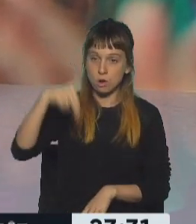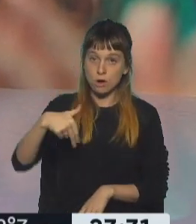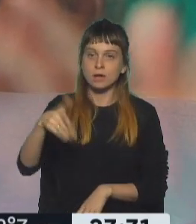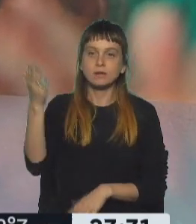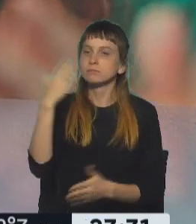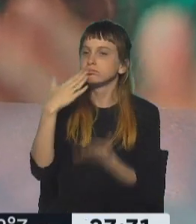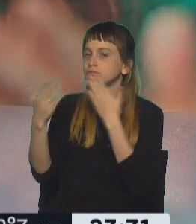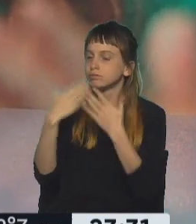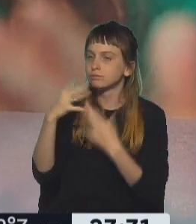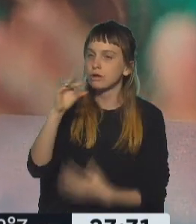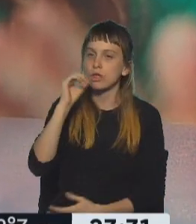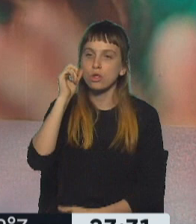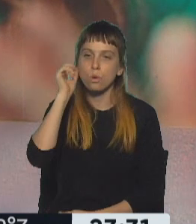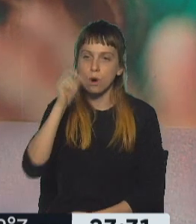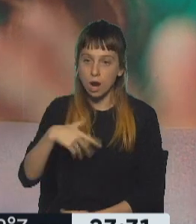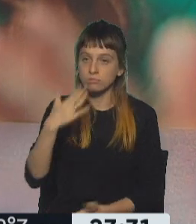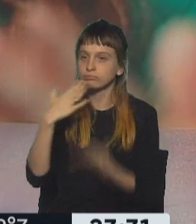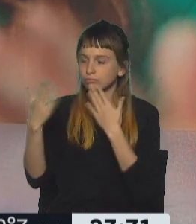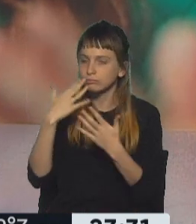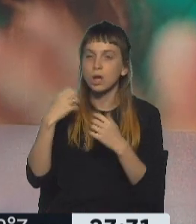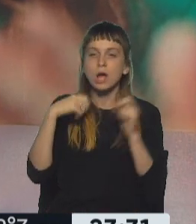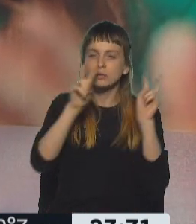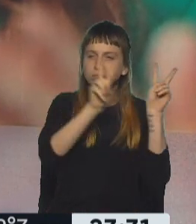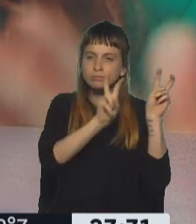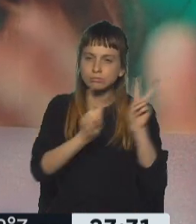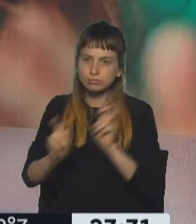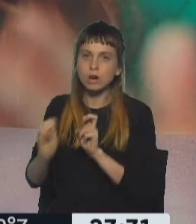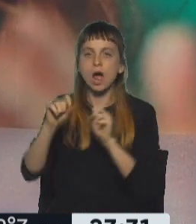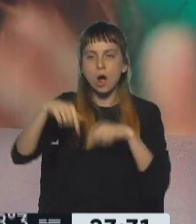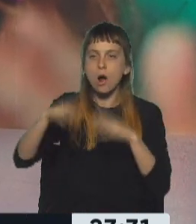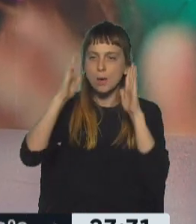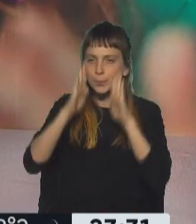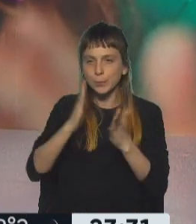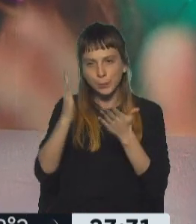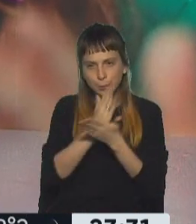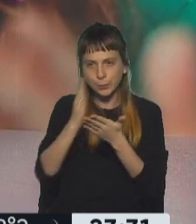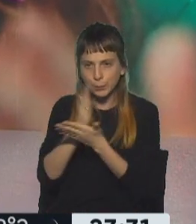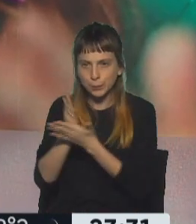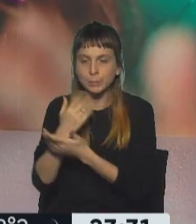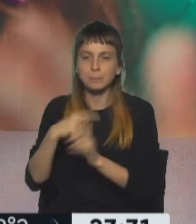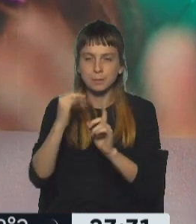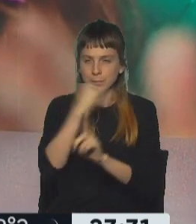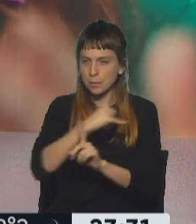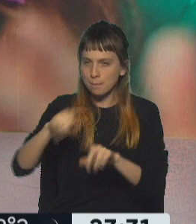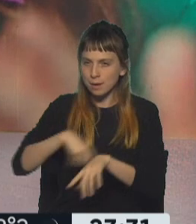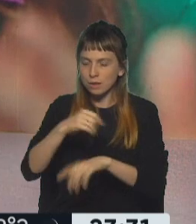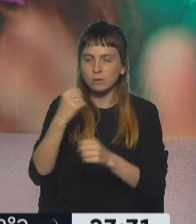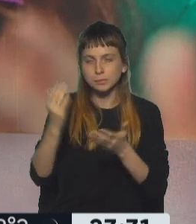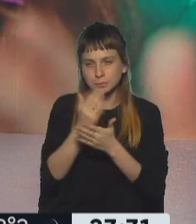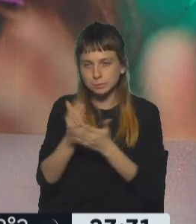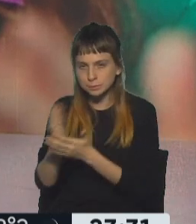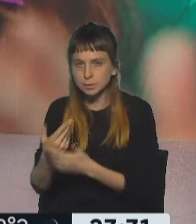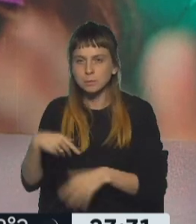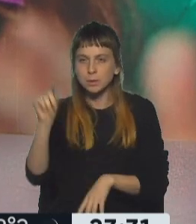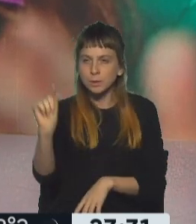realizó Pablo Dugan. Habló de varias cosas que vamos a ir repasando en el transcurso de esta media hora de resumen de noticias, pero arrancamos con un